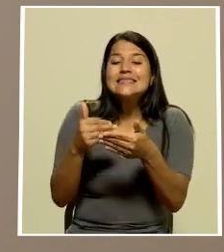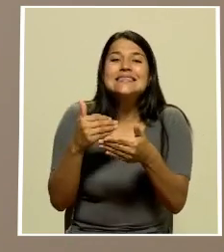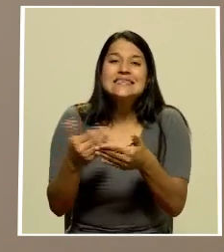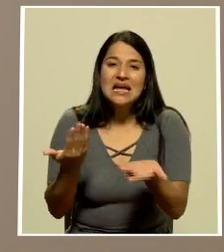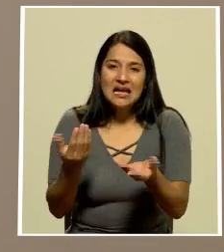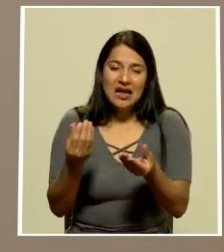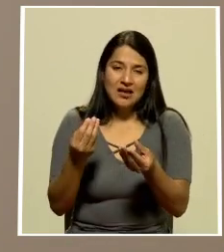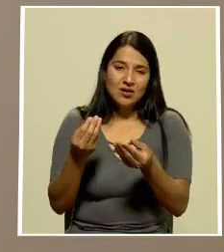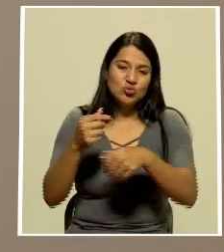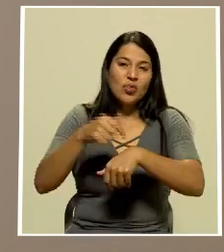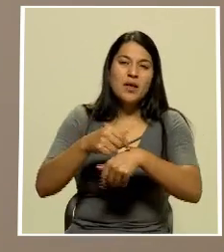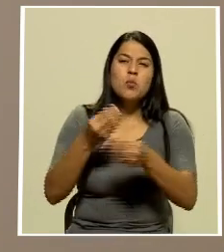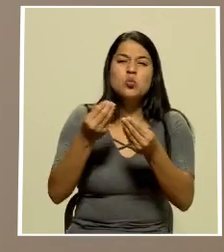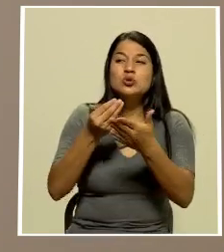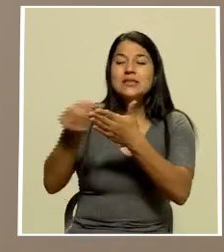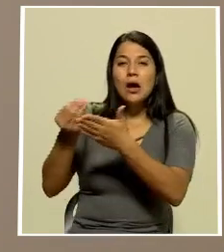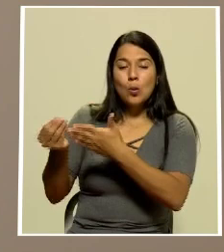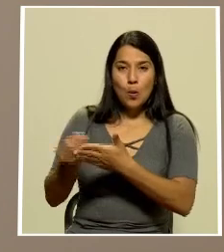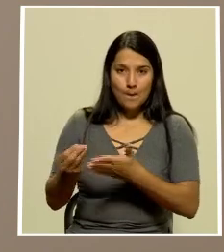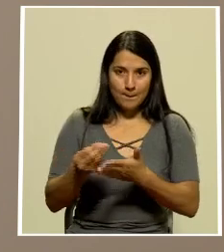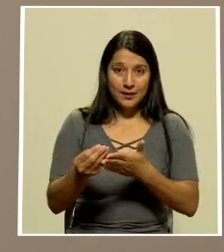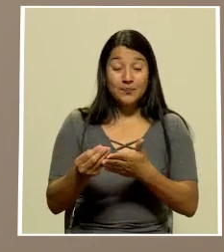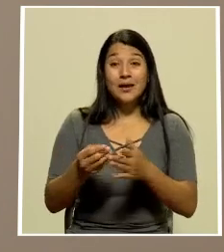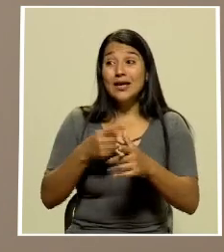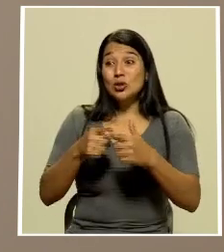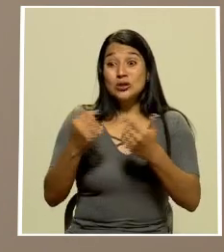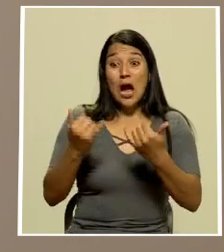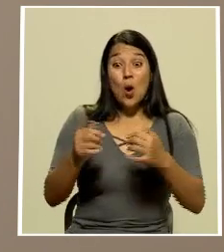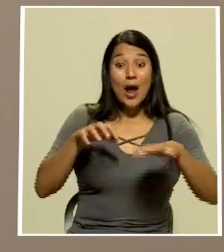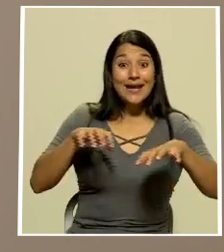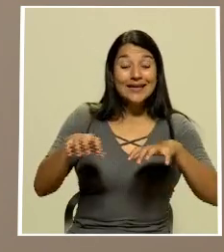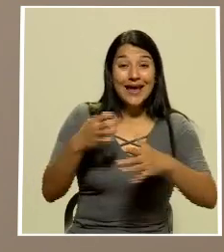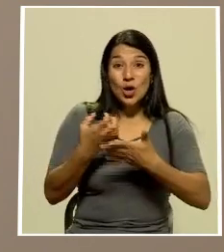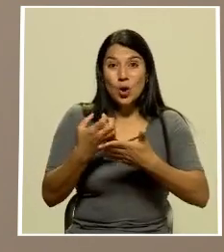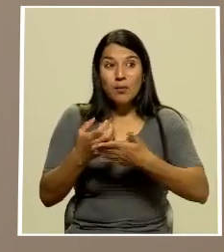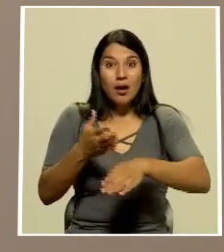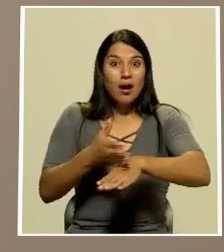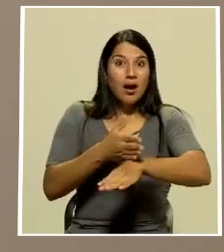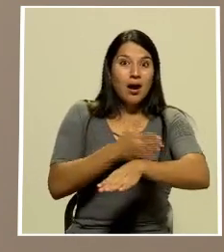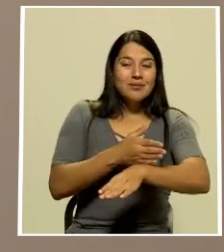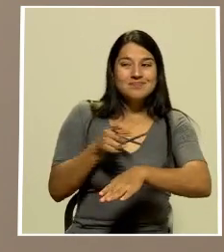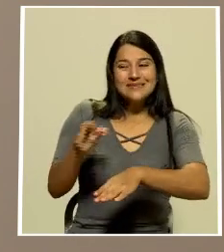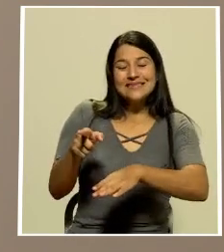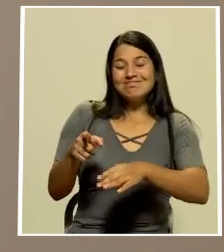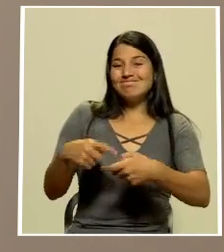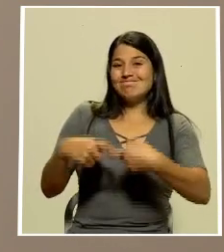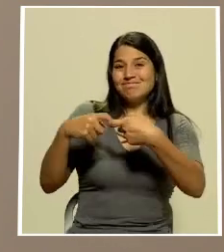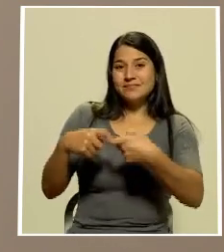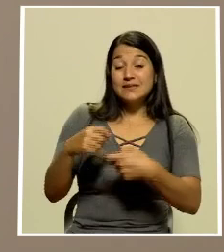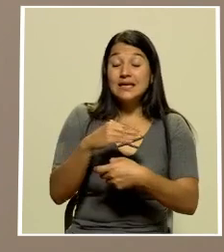estamos reactivando nuestras economías, abriendo los comercios y